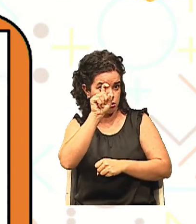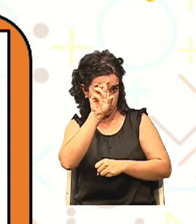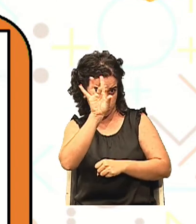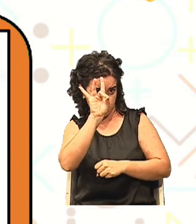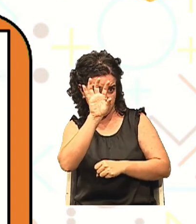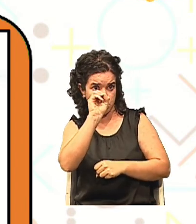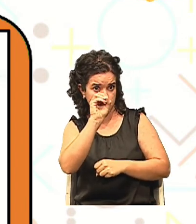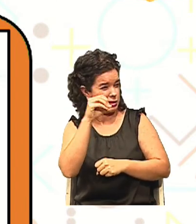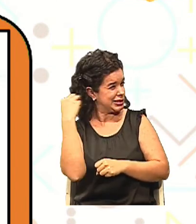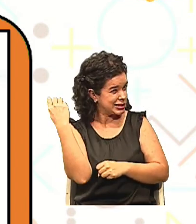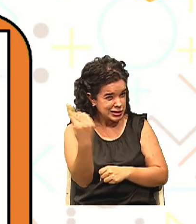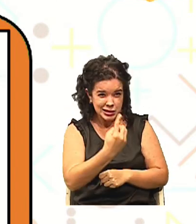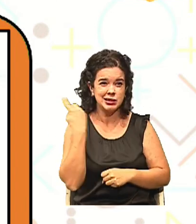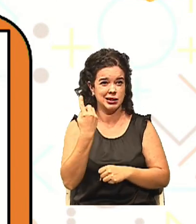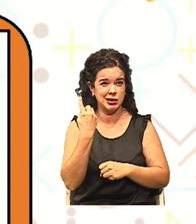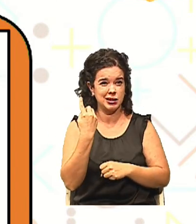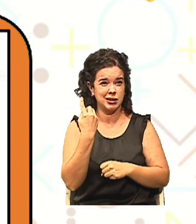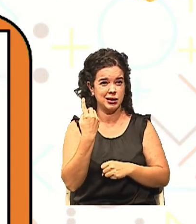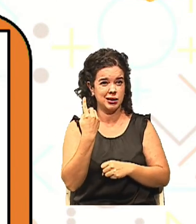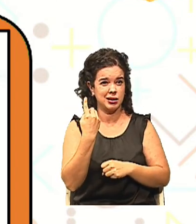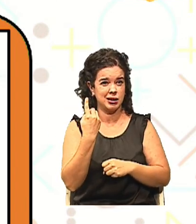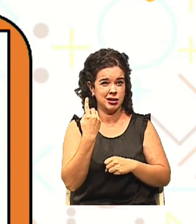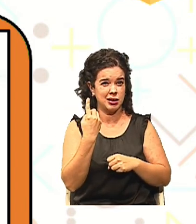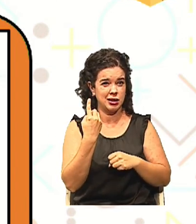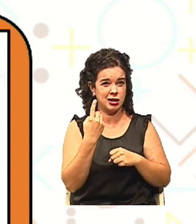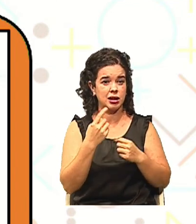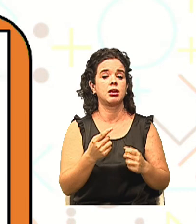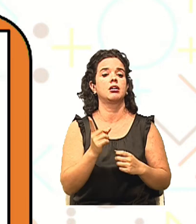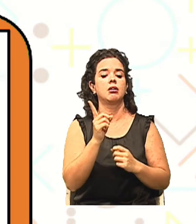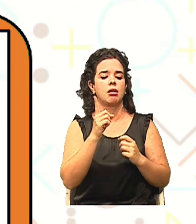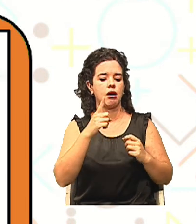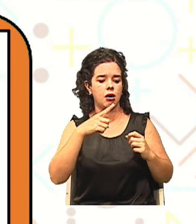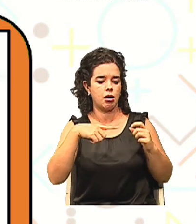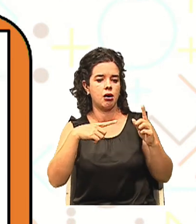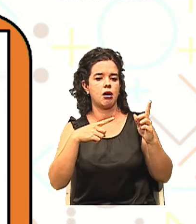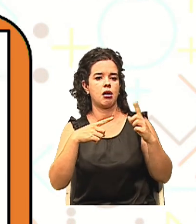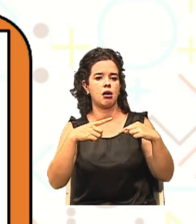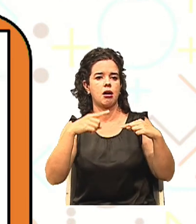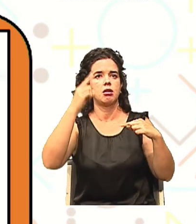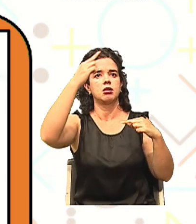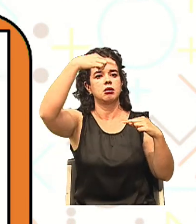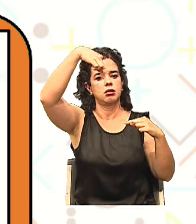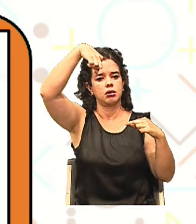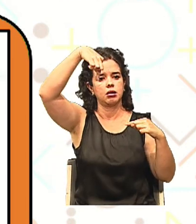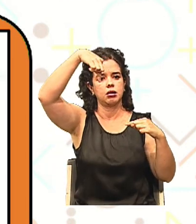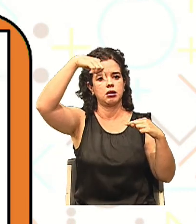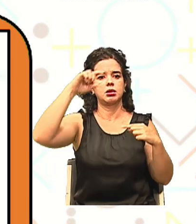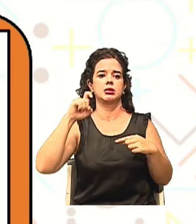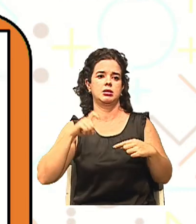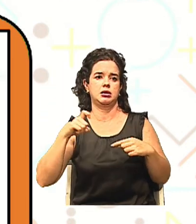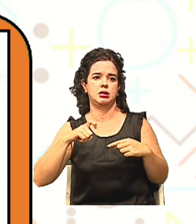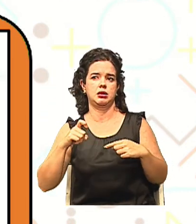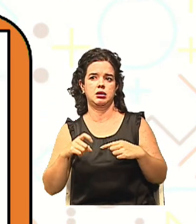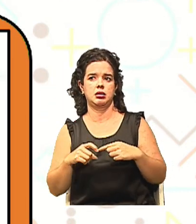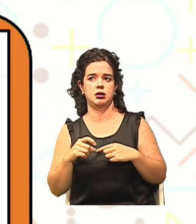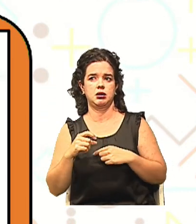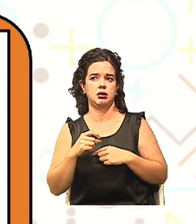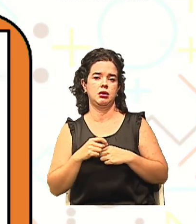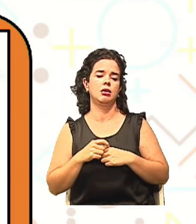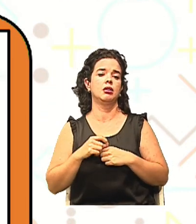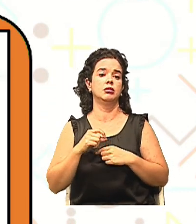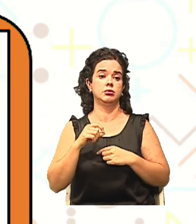ángulos tienen que ser iguales para que se cumpla este criterio. Exactamente, al menos tener dos ángulos iguales.